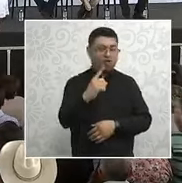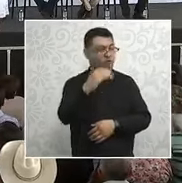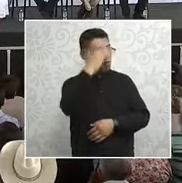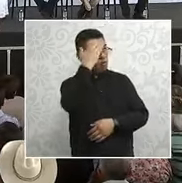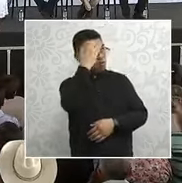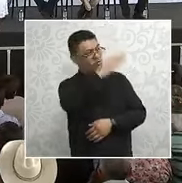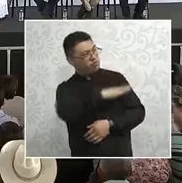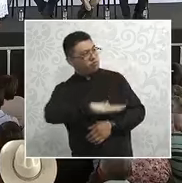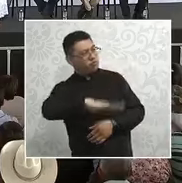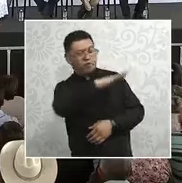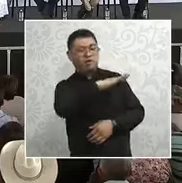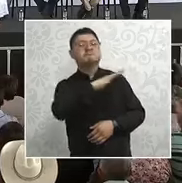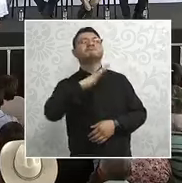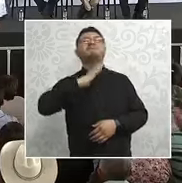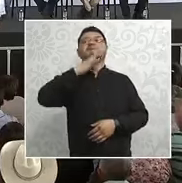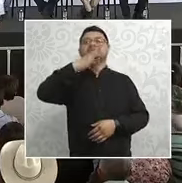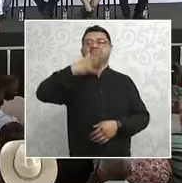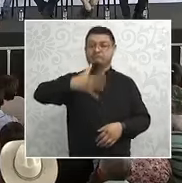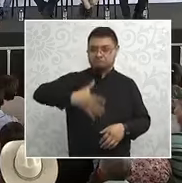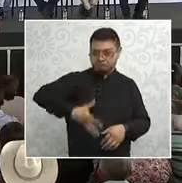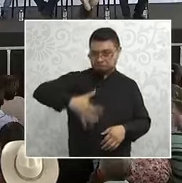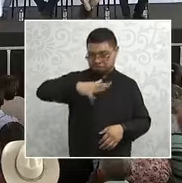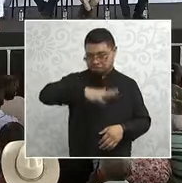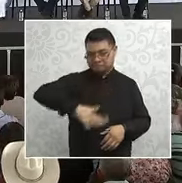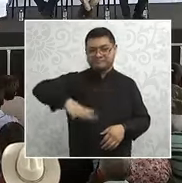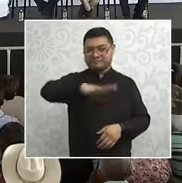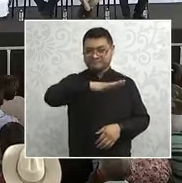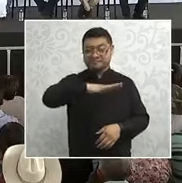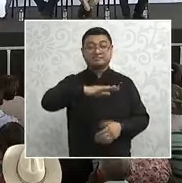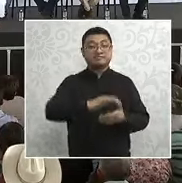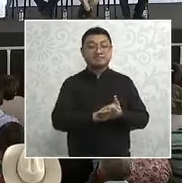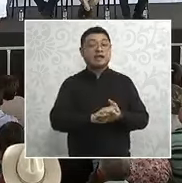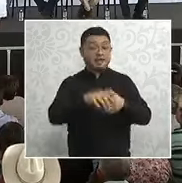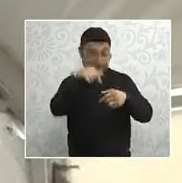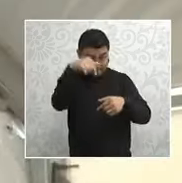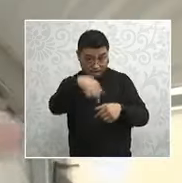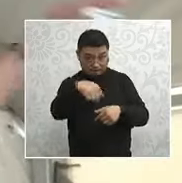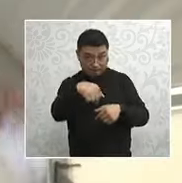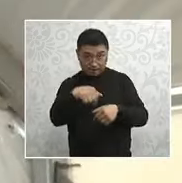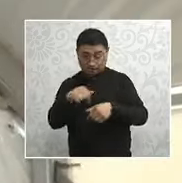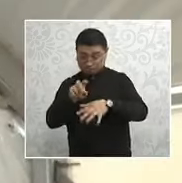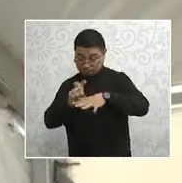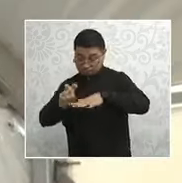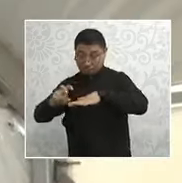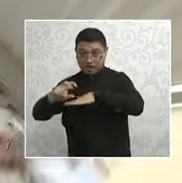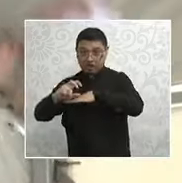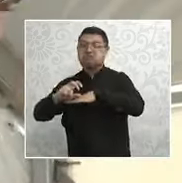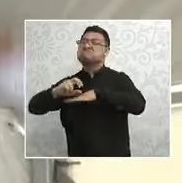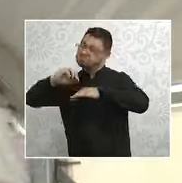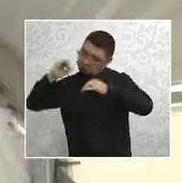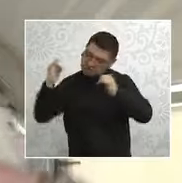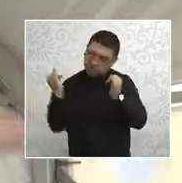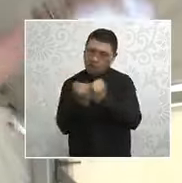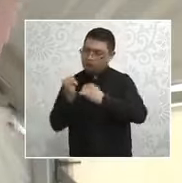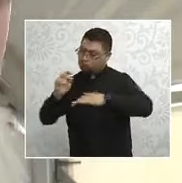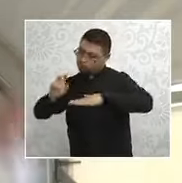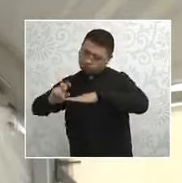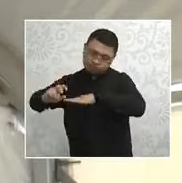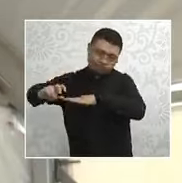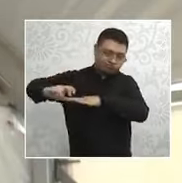pueblo y aquí también Llegará el tren y aquí se hará el centro